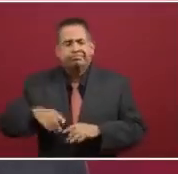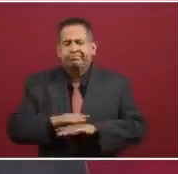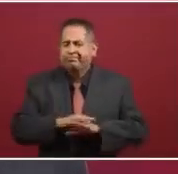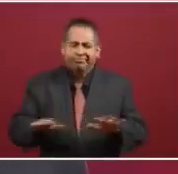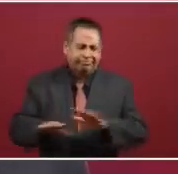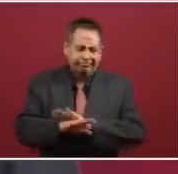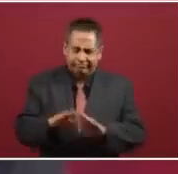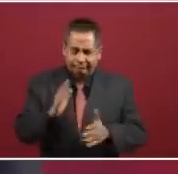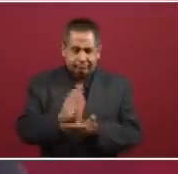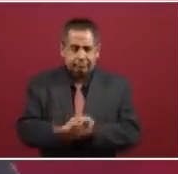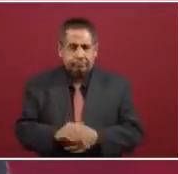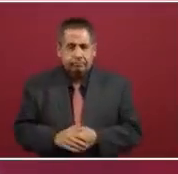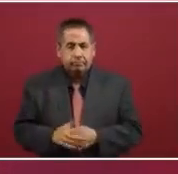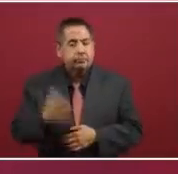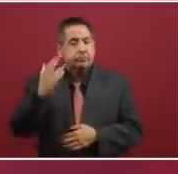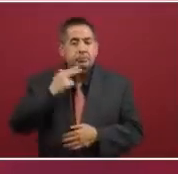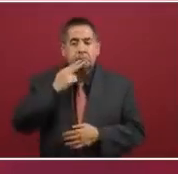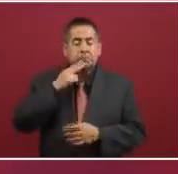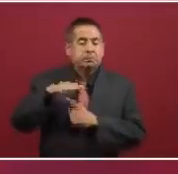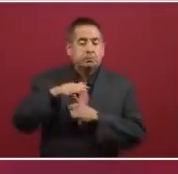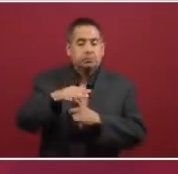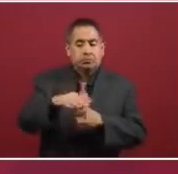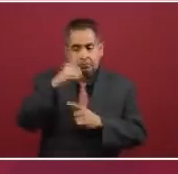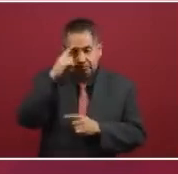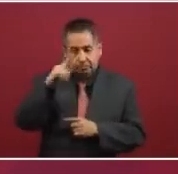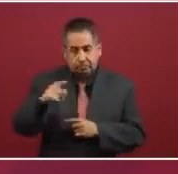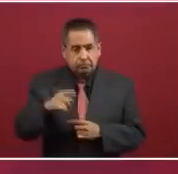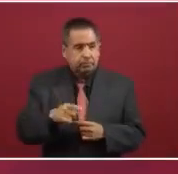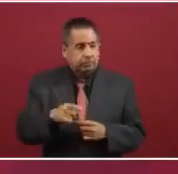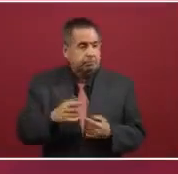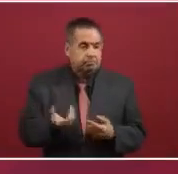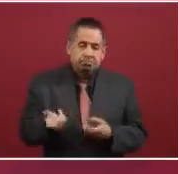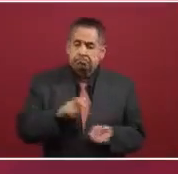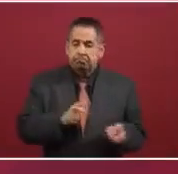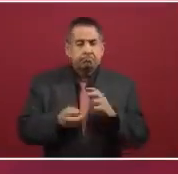funcionarios, que se usaban los helicópteros hasta para ir a jugar golf.